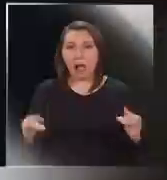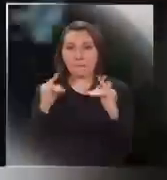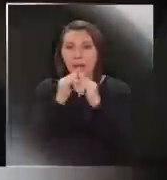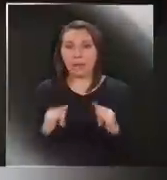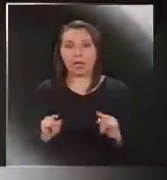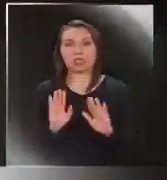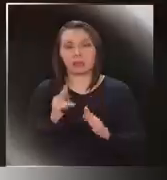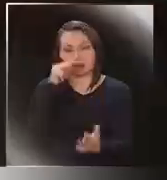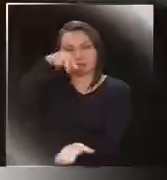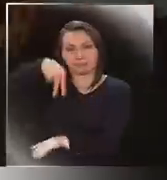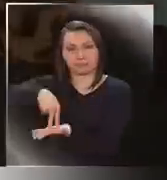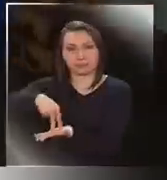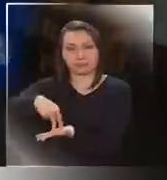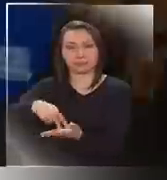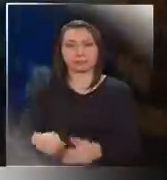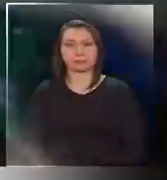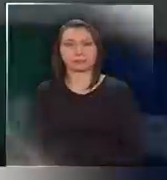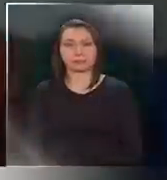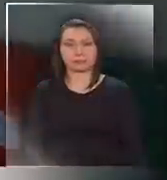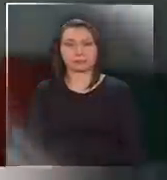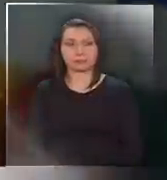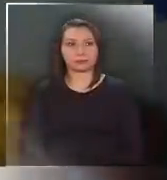ella! ¡Vamos a ver!